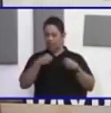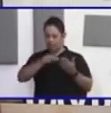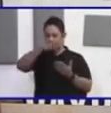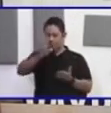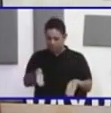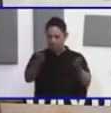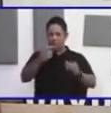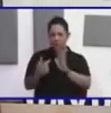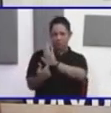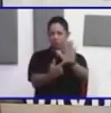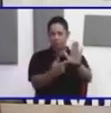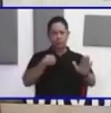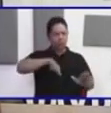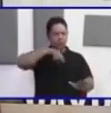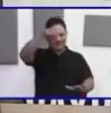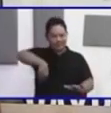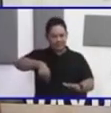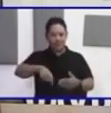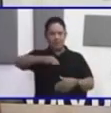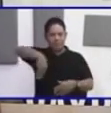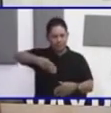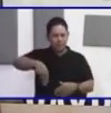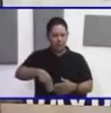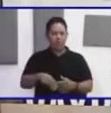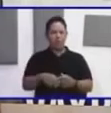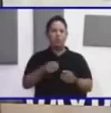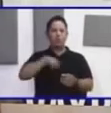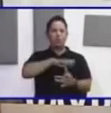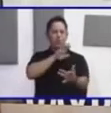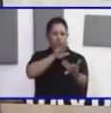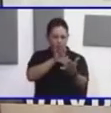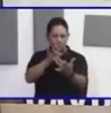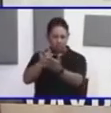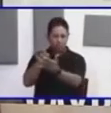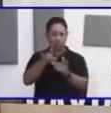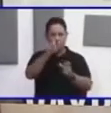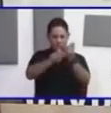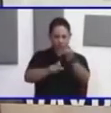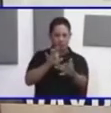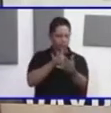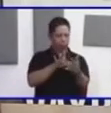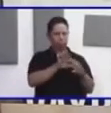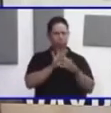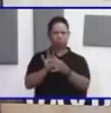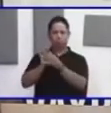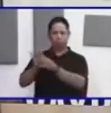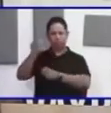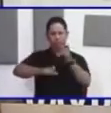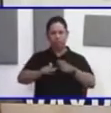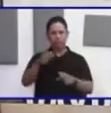gobernación hemos abierto este espacio todos los miércoles para tener un contacto directo con nuestra comunidad. Y es en este